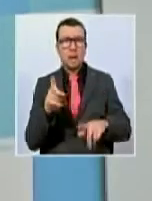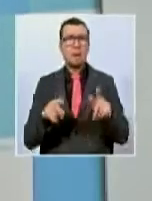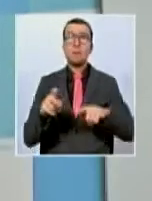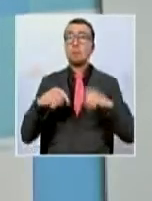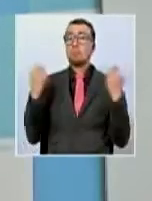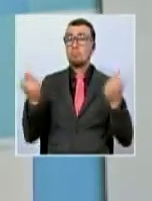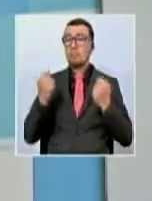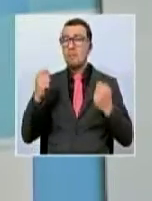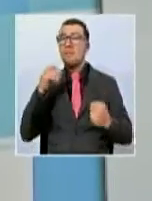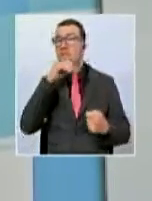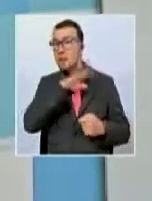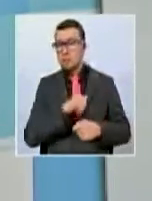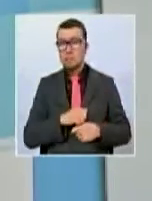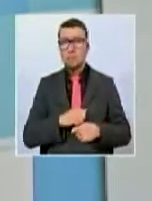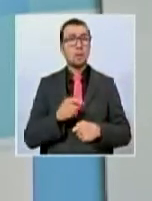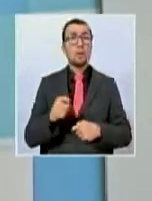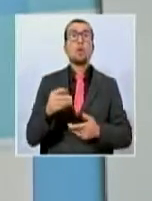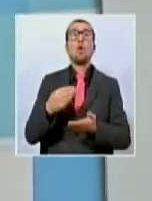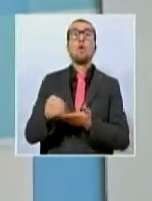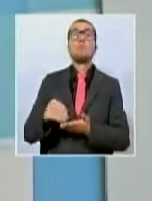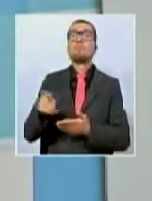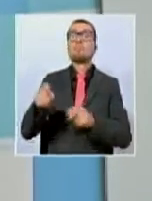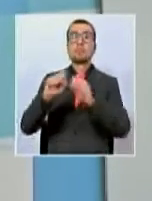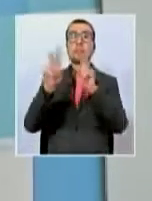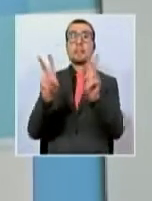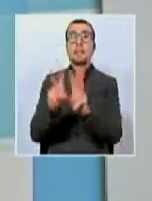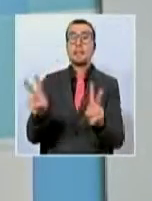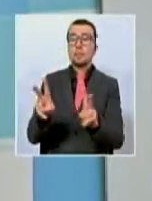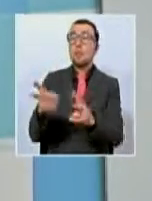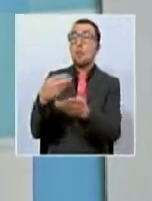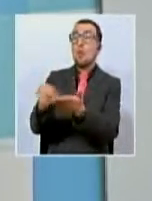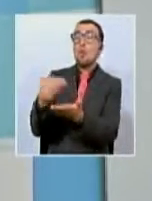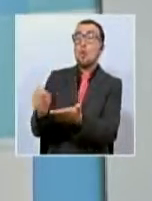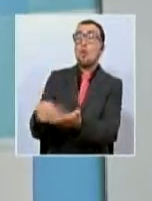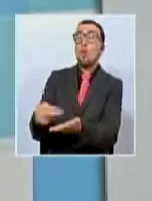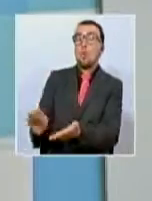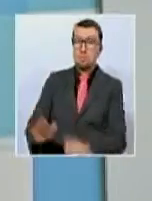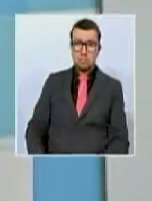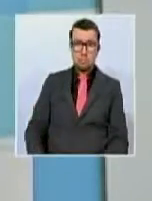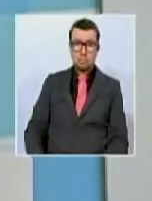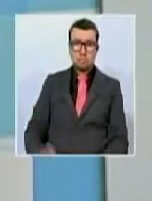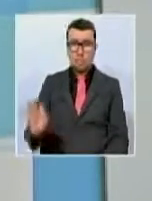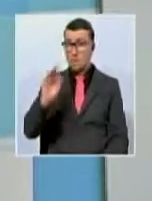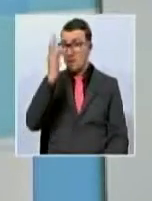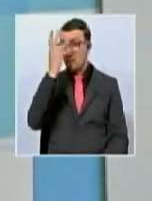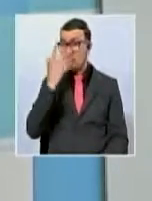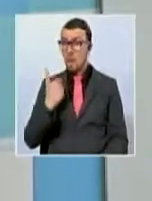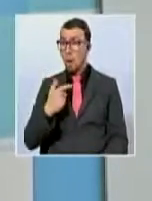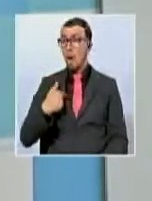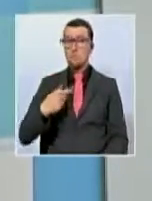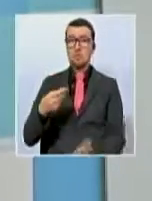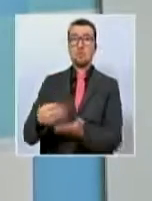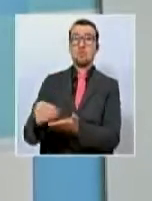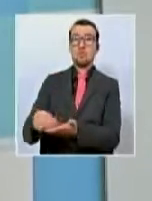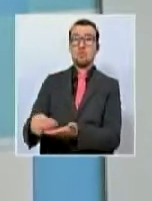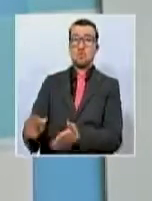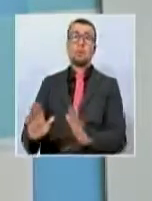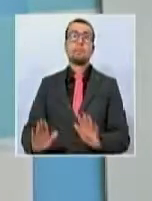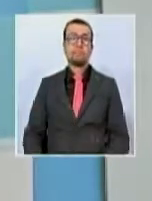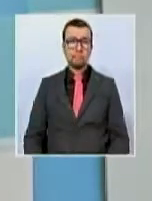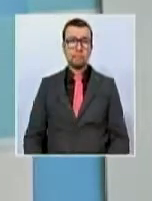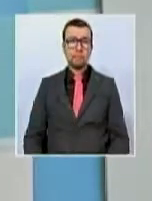que las estamos comprando por internet. Las estamos comprando por redes sociales, ahora compramos por Facebook, ahora compramos